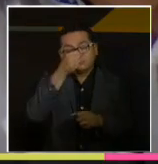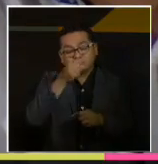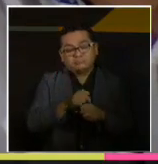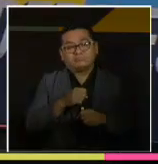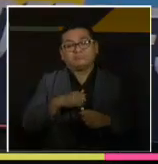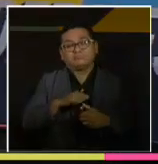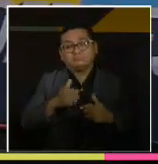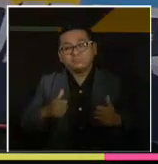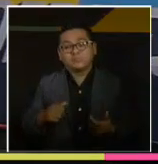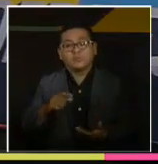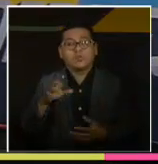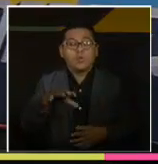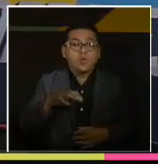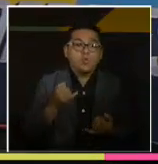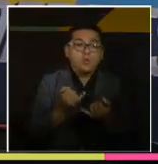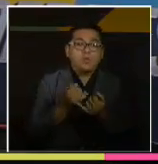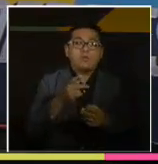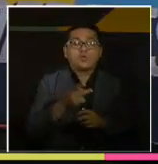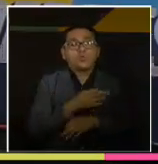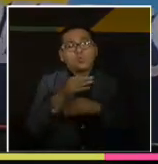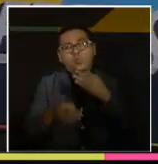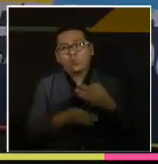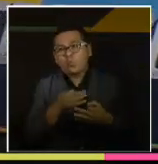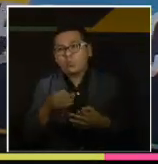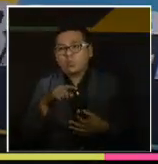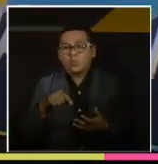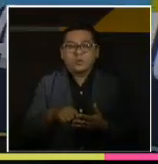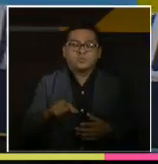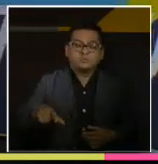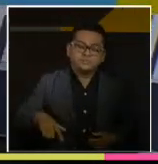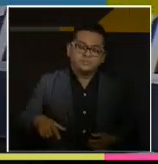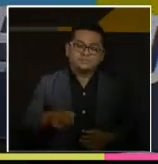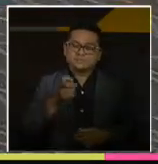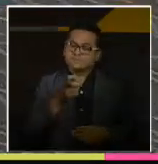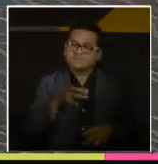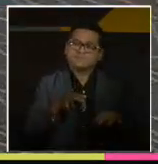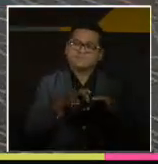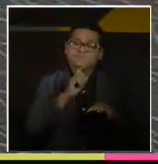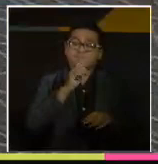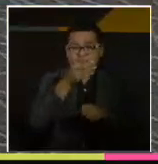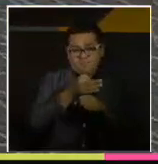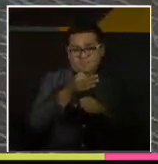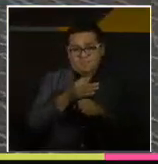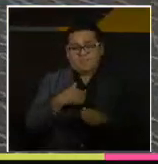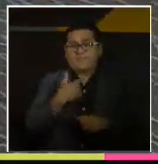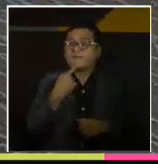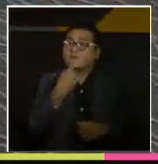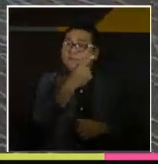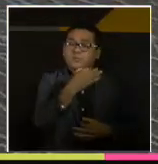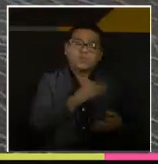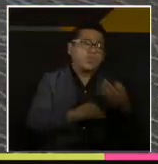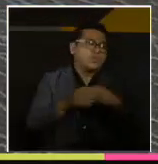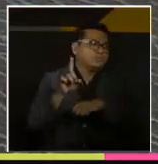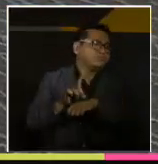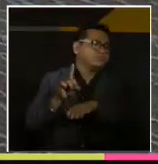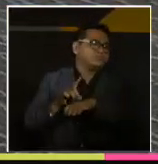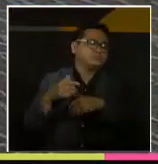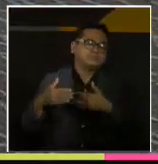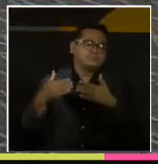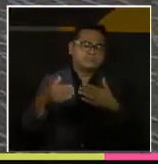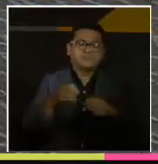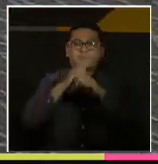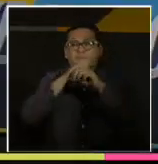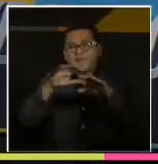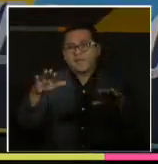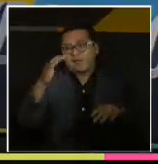de Desarrollo Rural, pasa también en todas las instancias de gobierno. Por eso yo desde este momento en mi campaña, todos los días generamos